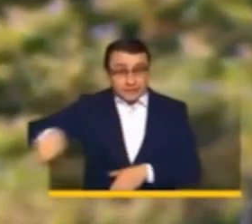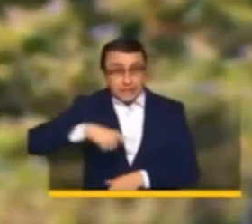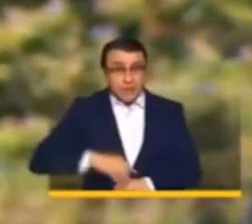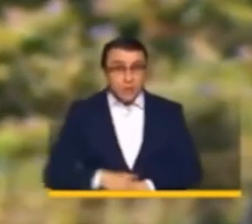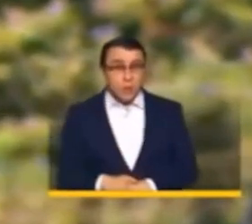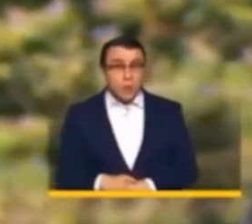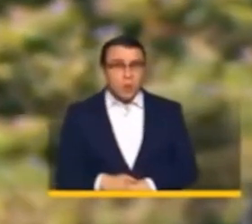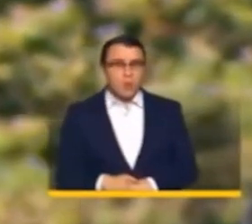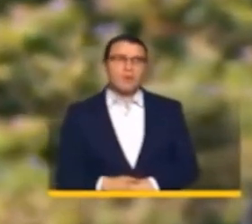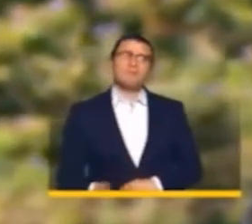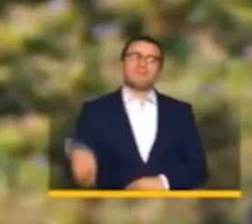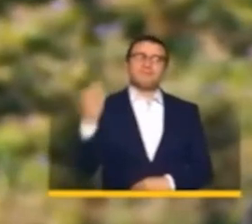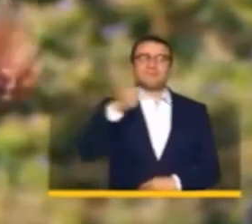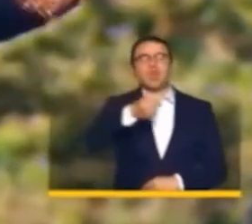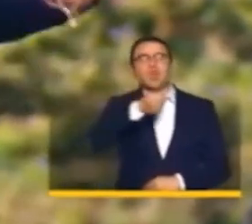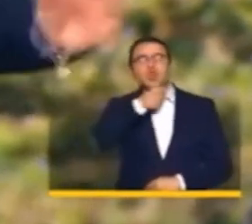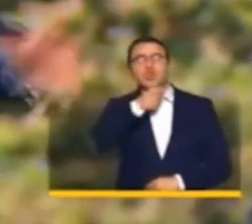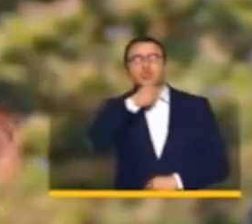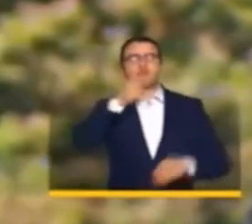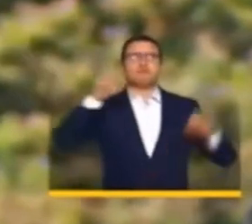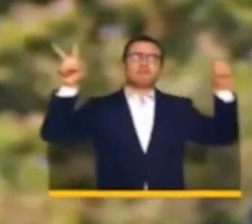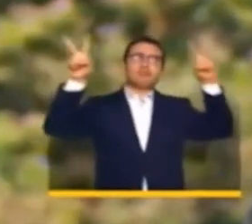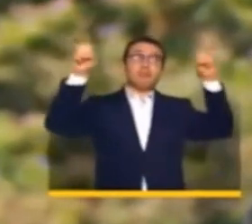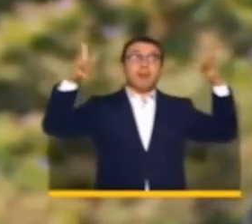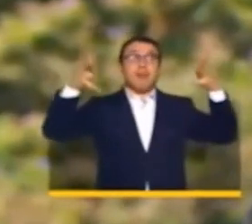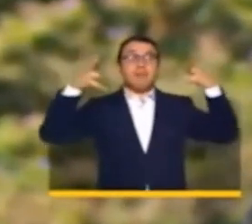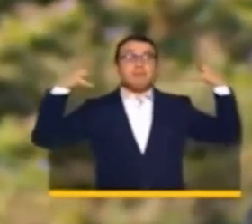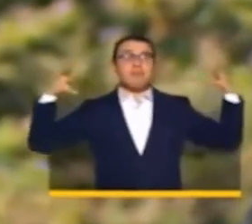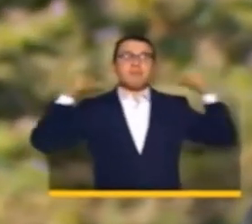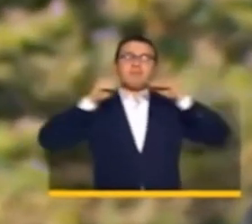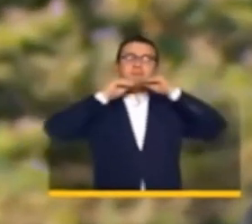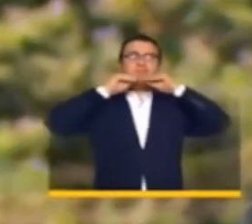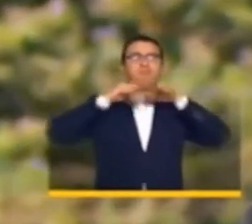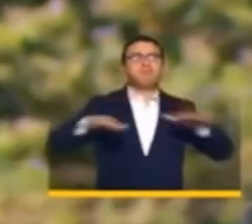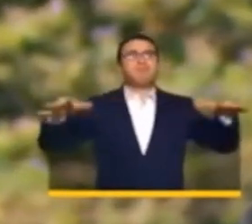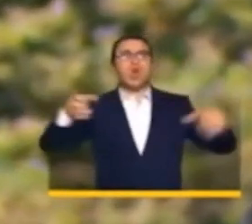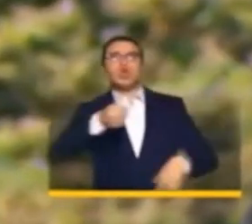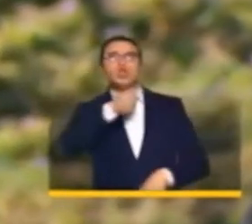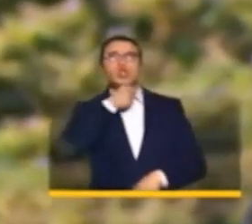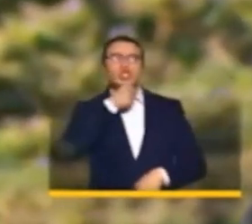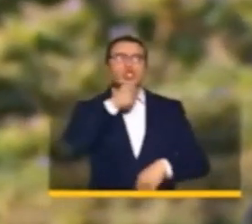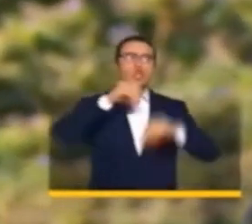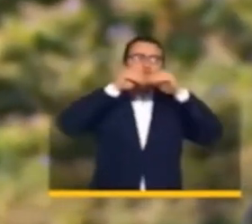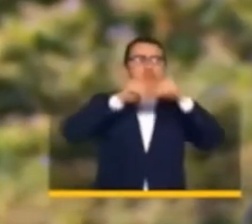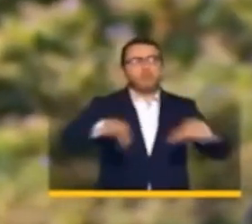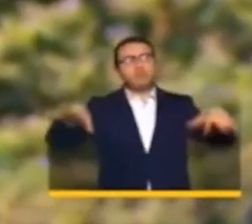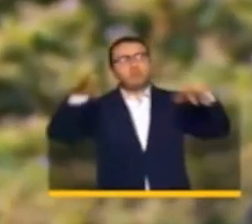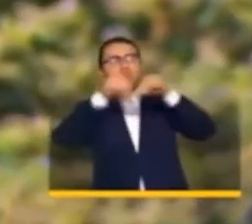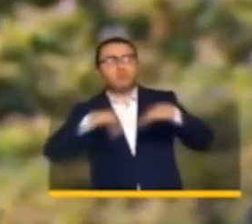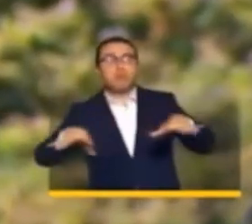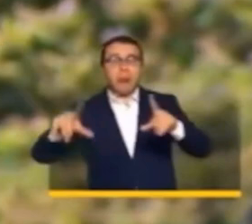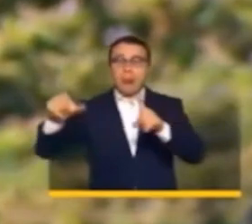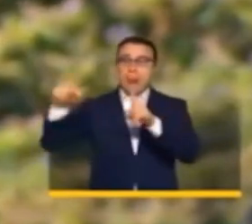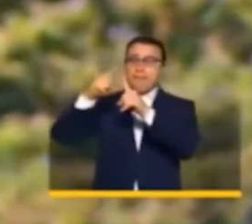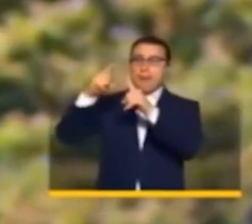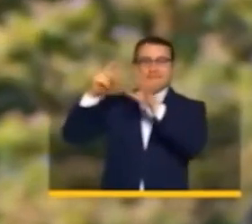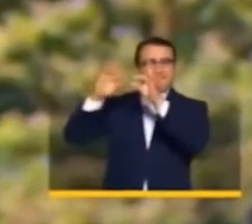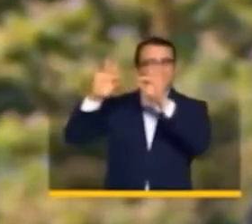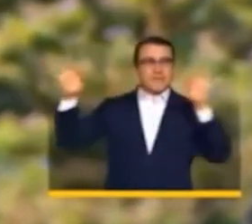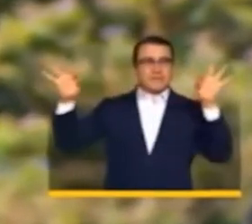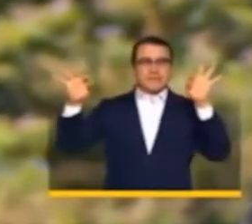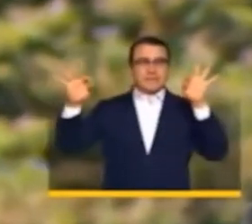Leía un noticiero con gran titular porque le gustó al noticiero la palabra, la